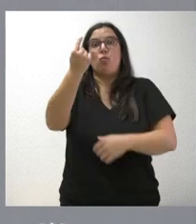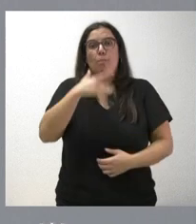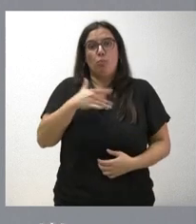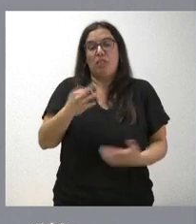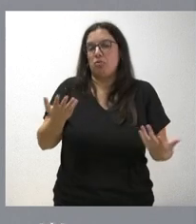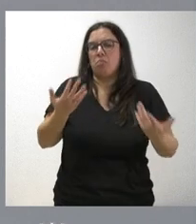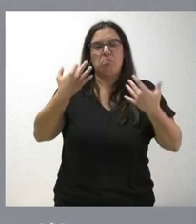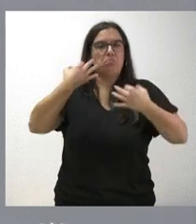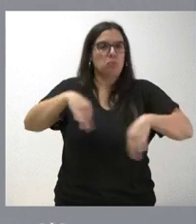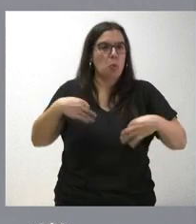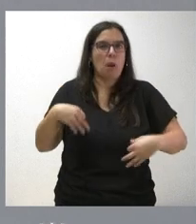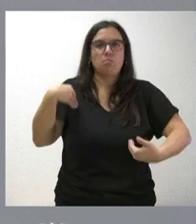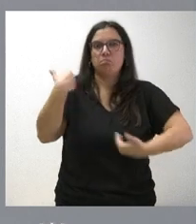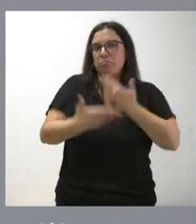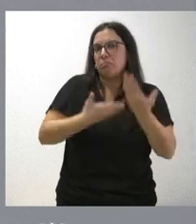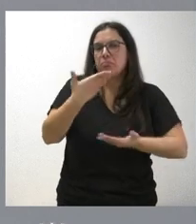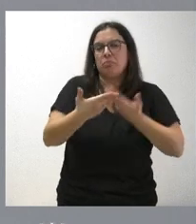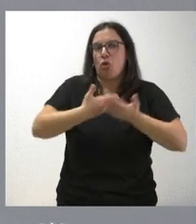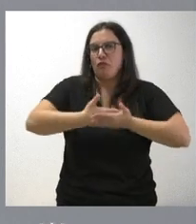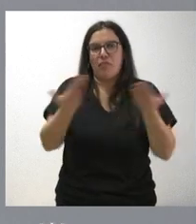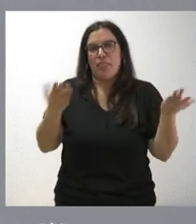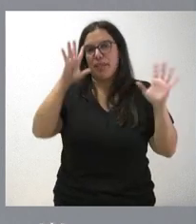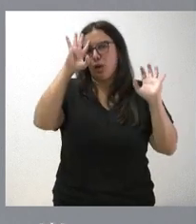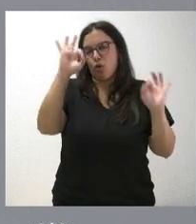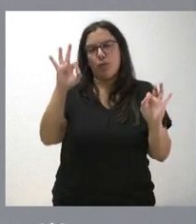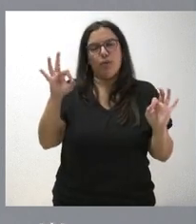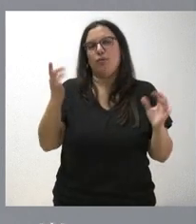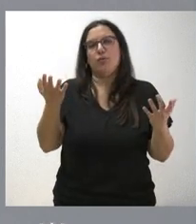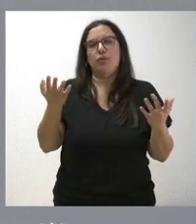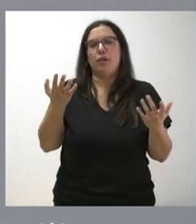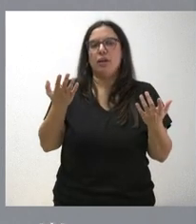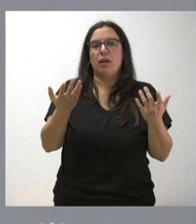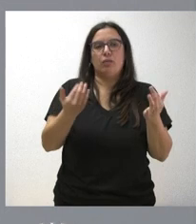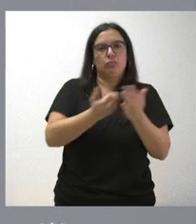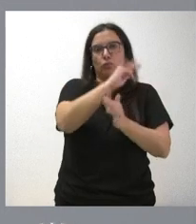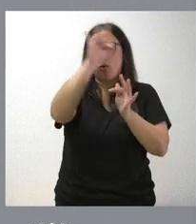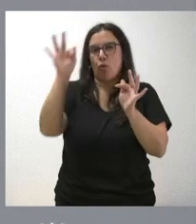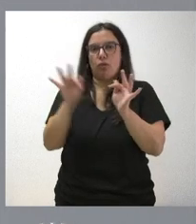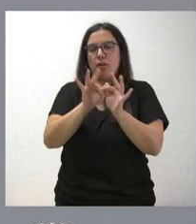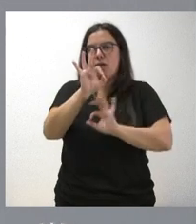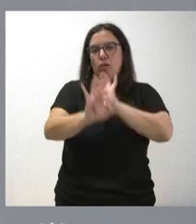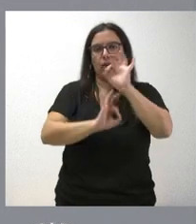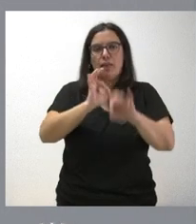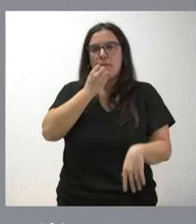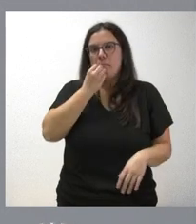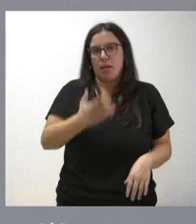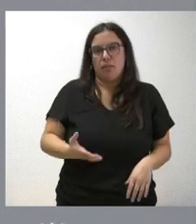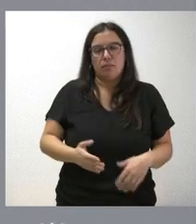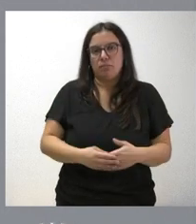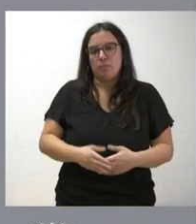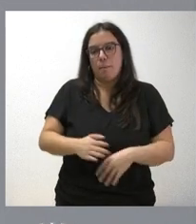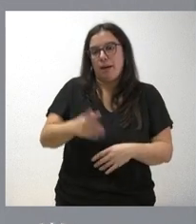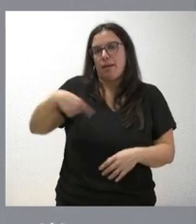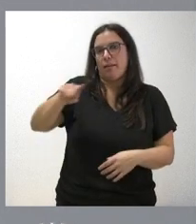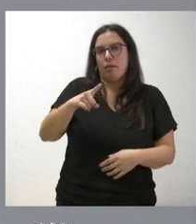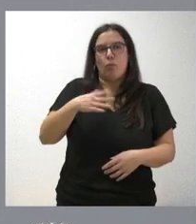normalidad y desde la confianza lógicamente en que la jornada se celebre en donde los ciudadanos puedan desarrollar su